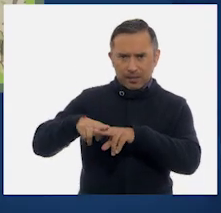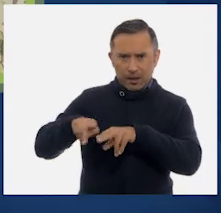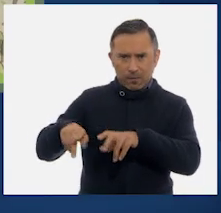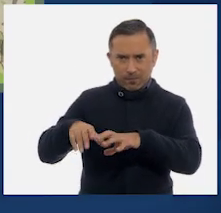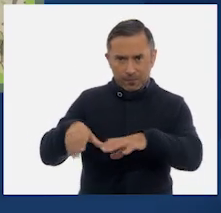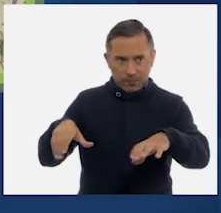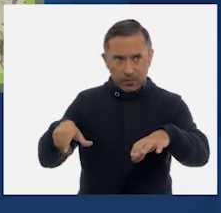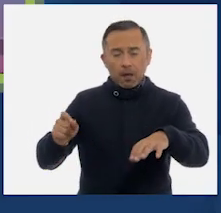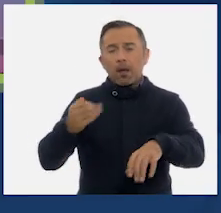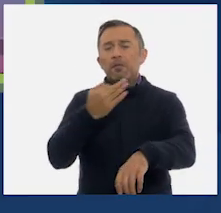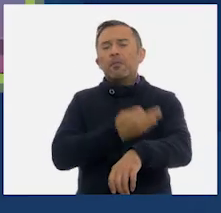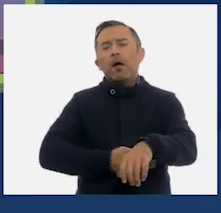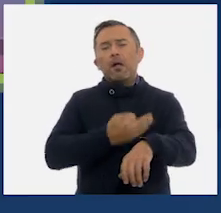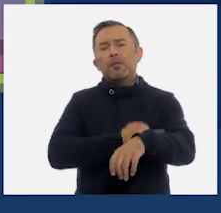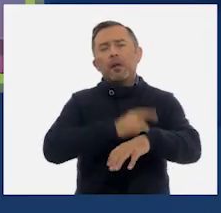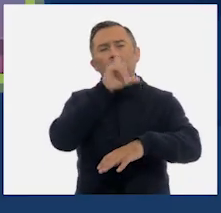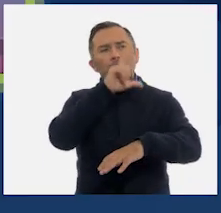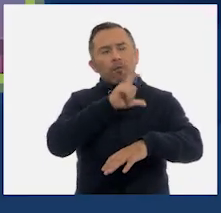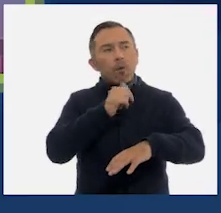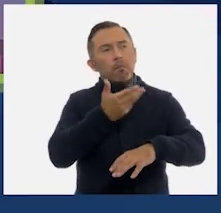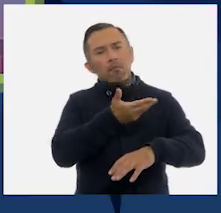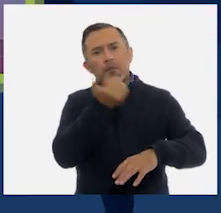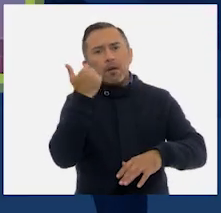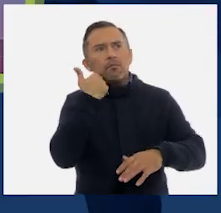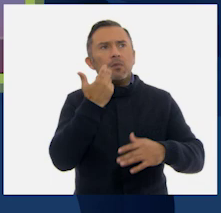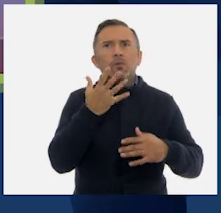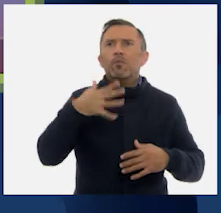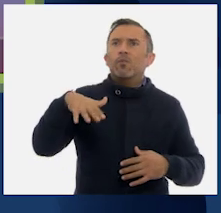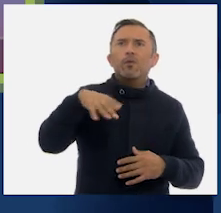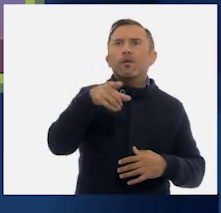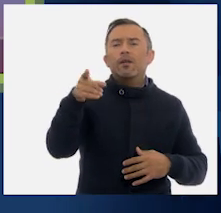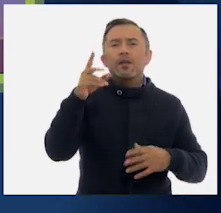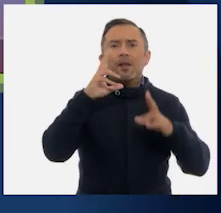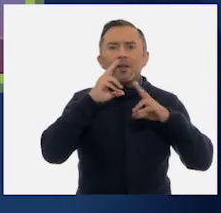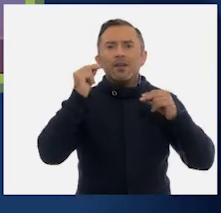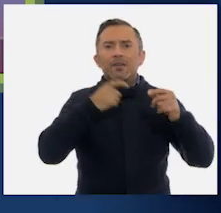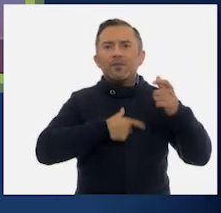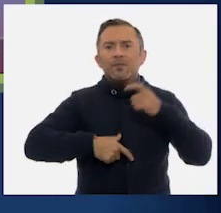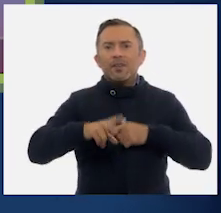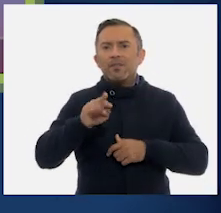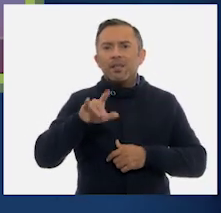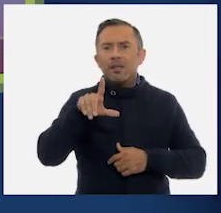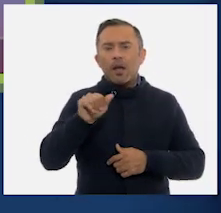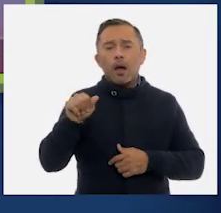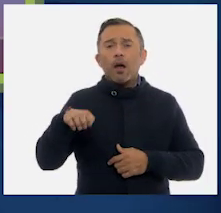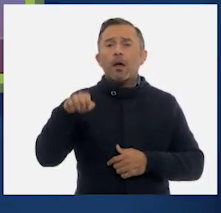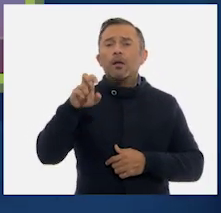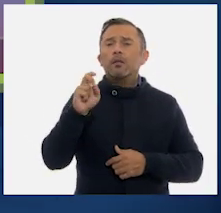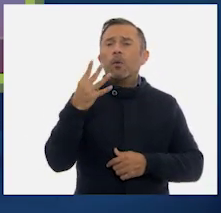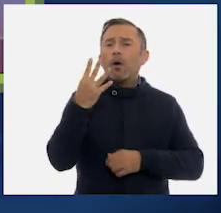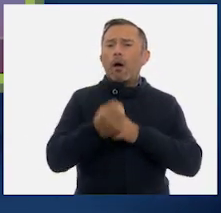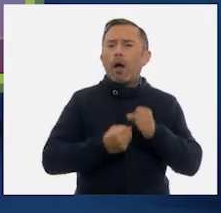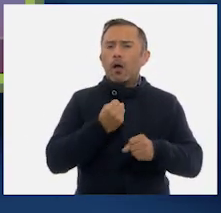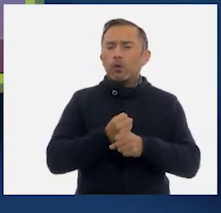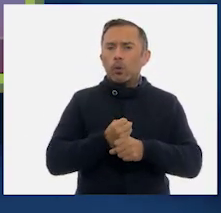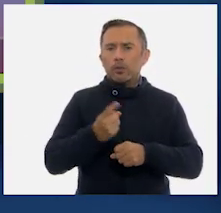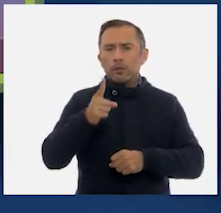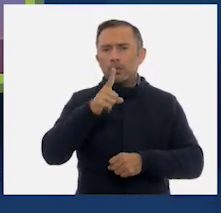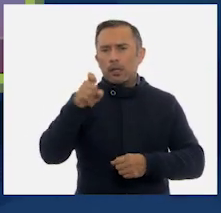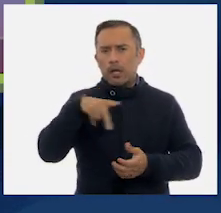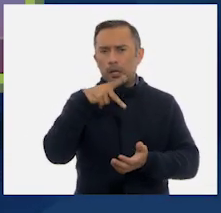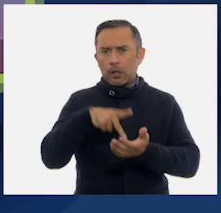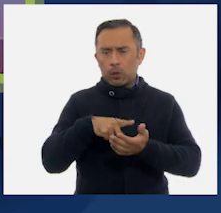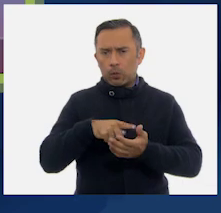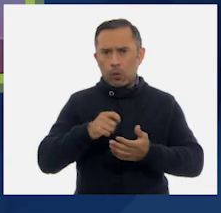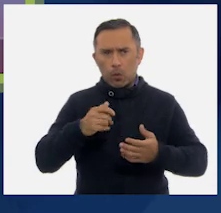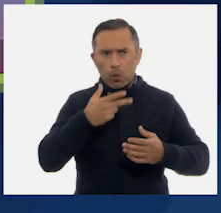tarde, se fueron en busca de Francisco Villa, hasta encontrarlo. 34 años de edad, 100 kilos de peso, cuerpo